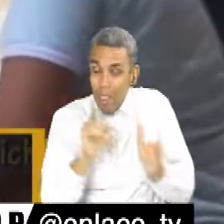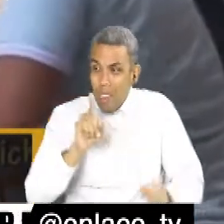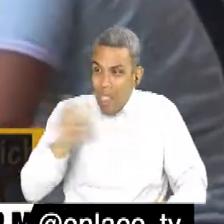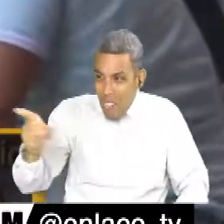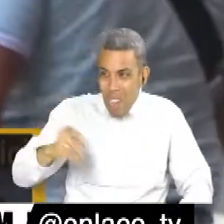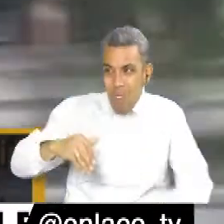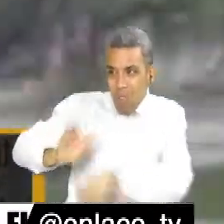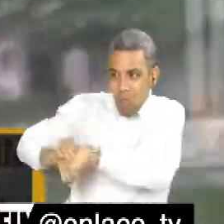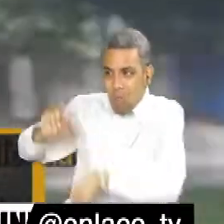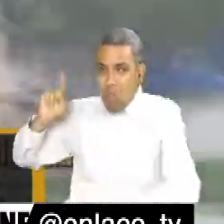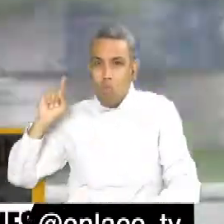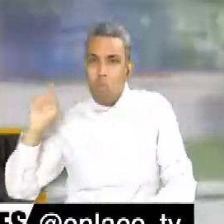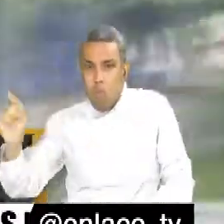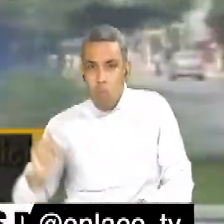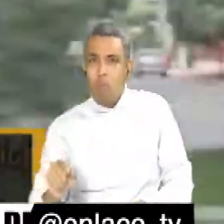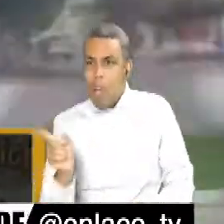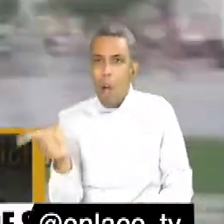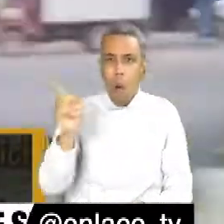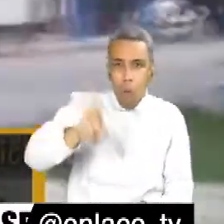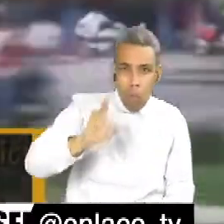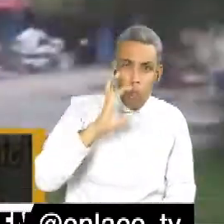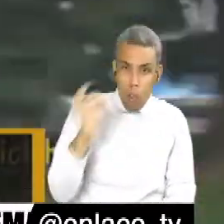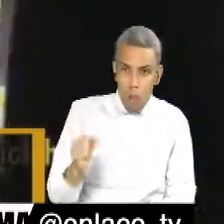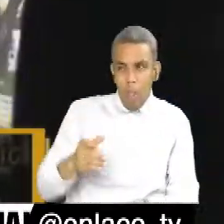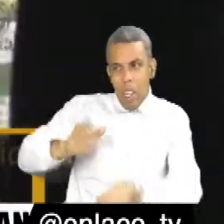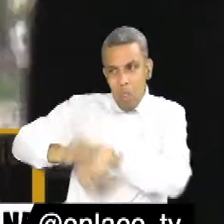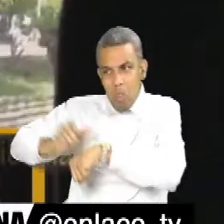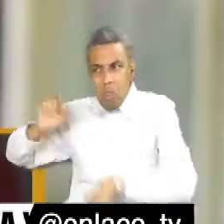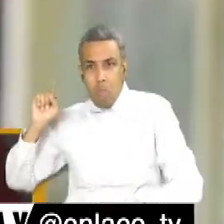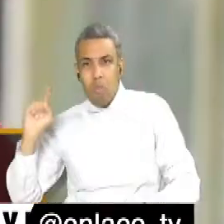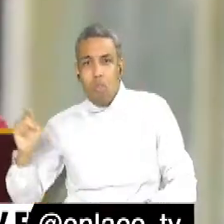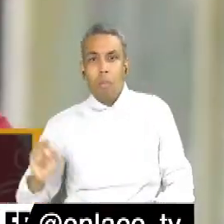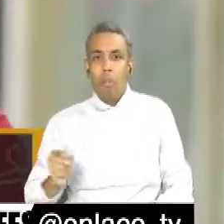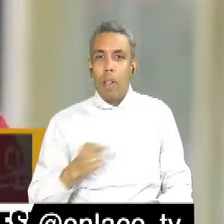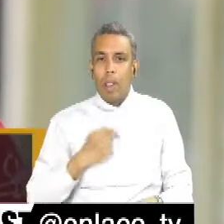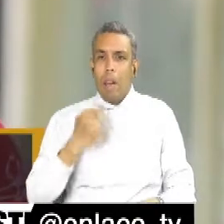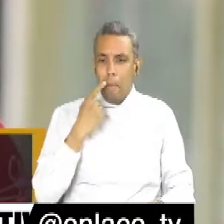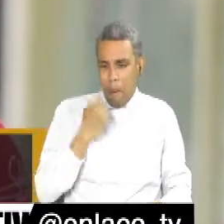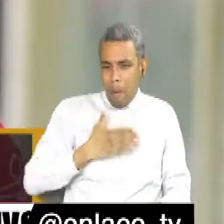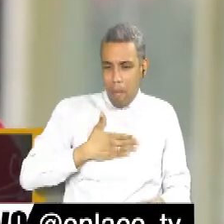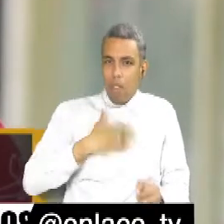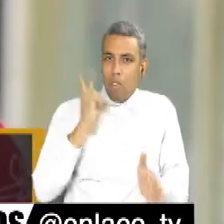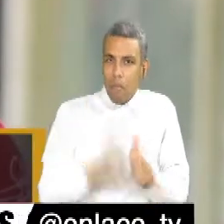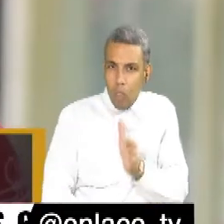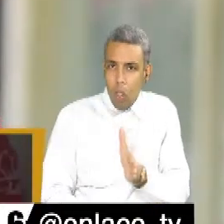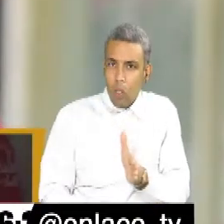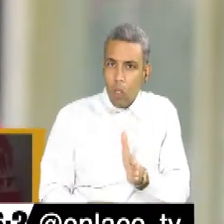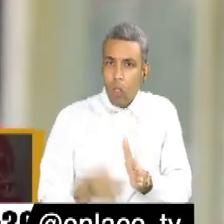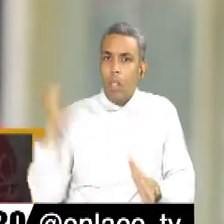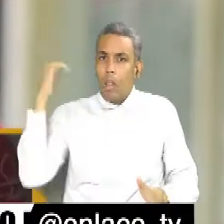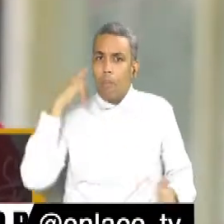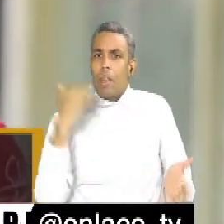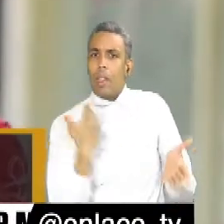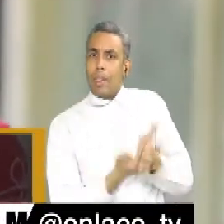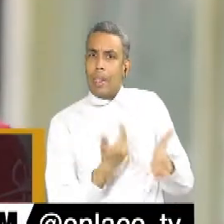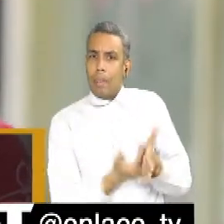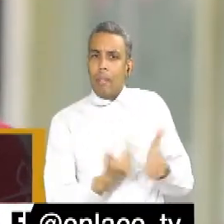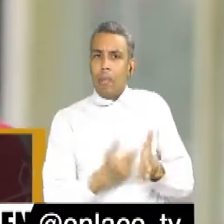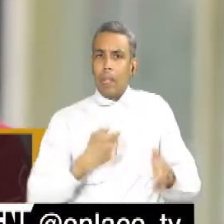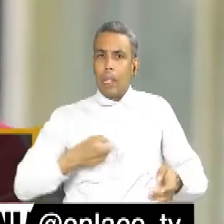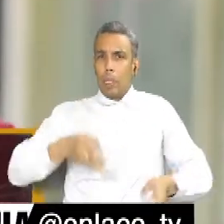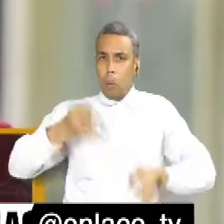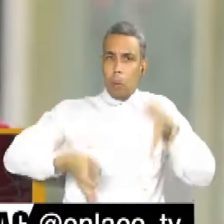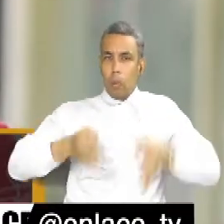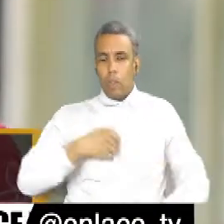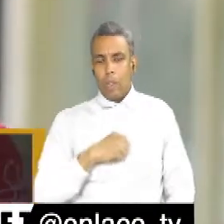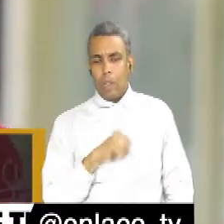¿Bajo qué cargos él queda en libertad? ¿Bajo qué argumentos queda en libertad? Y sobre todo, ¿qué va a pasar el 4 de julio,